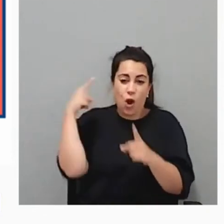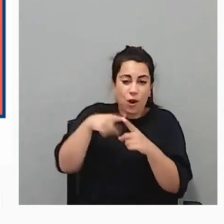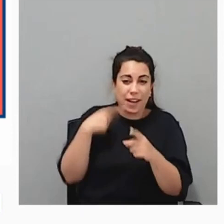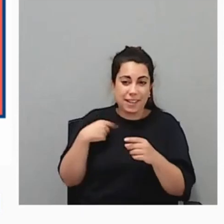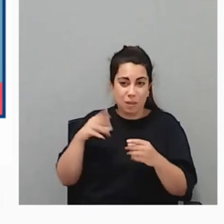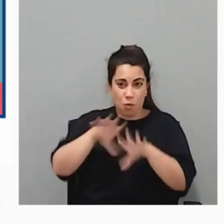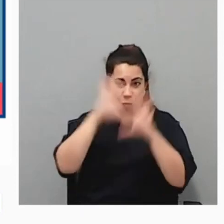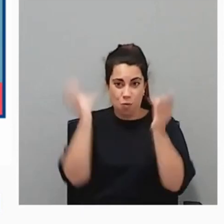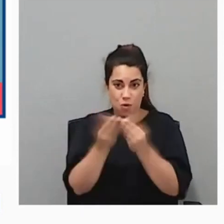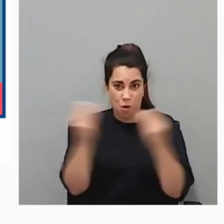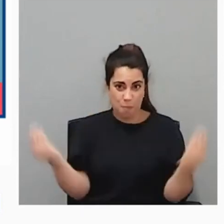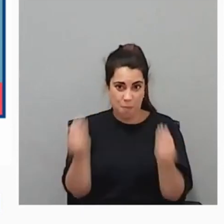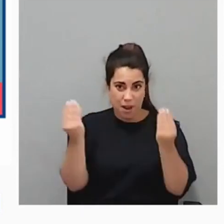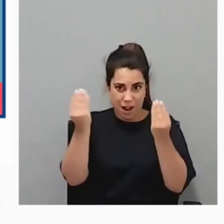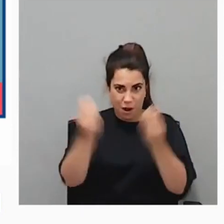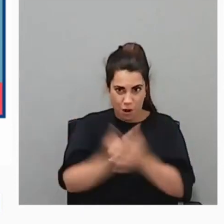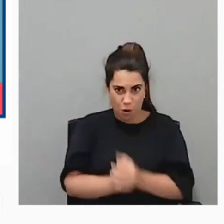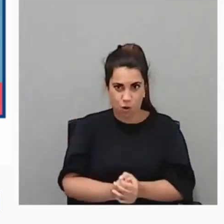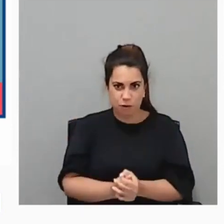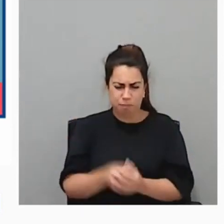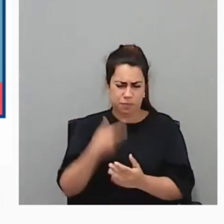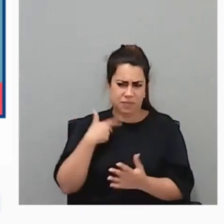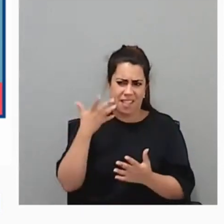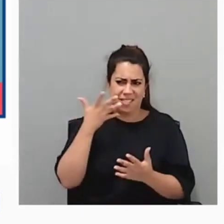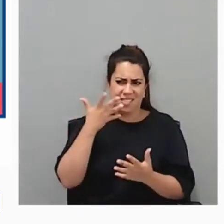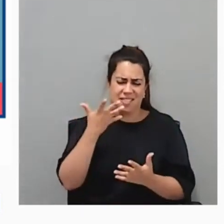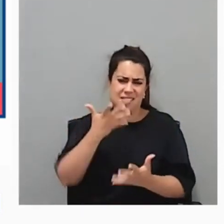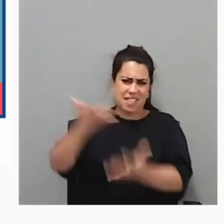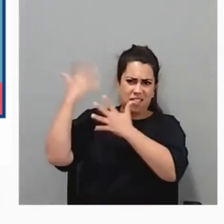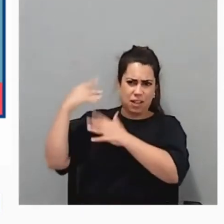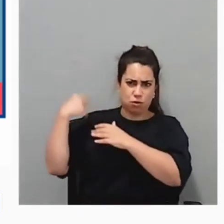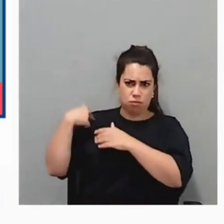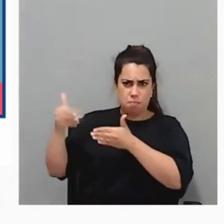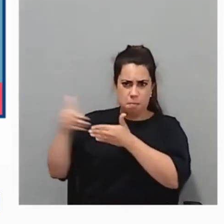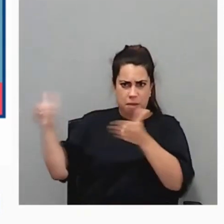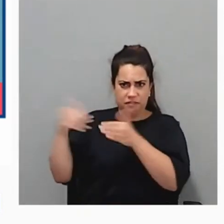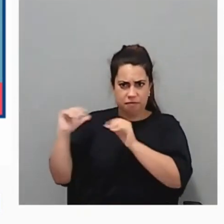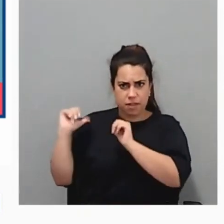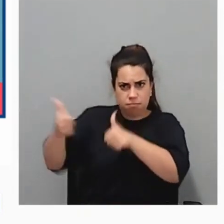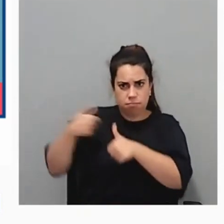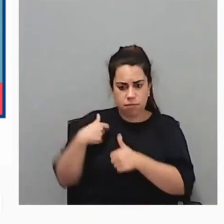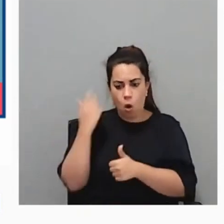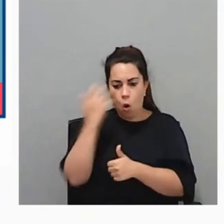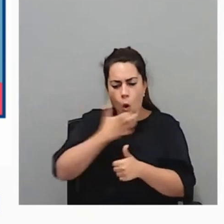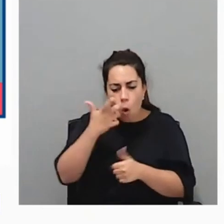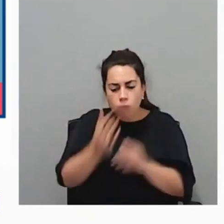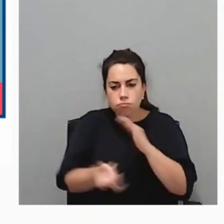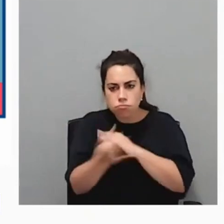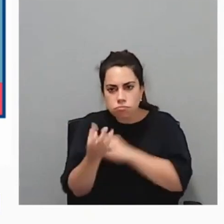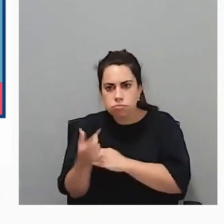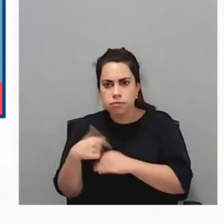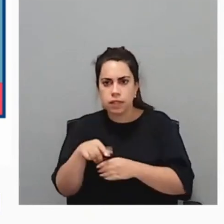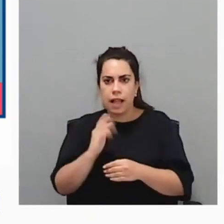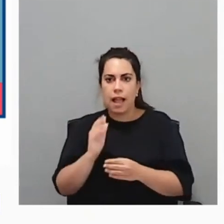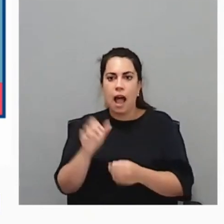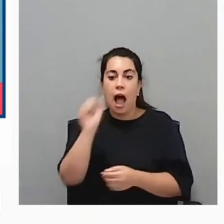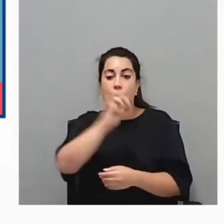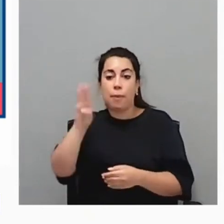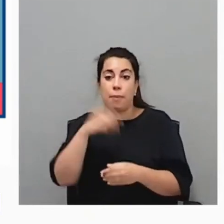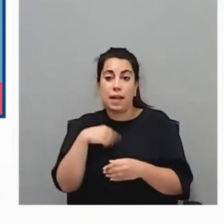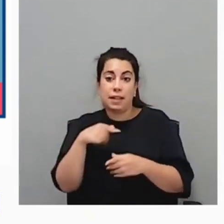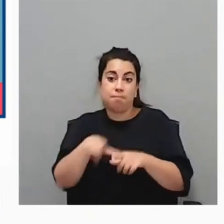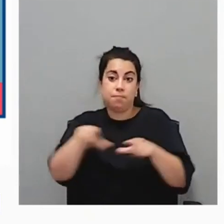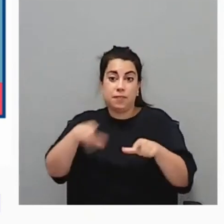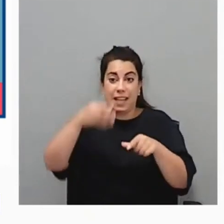posible. Empezamos hace 10 años creando cuentos y aplicaciones interactivas que pudieran